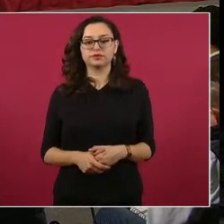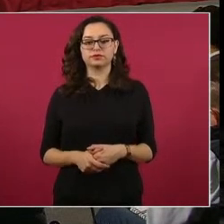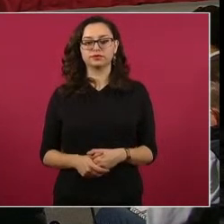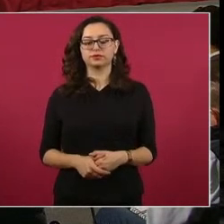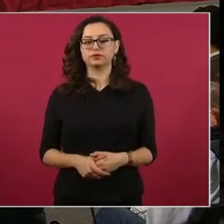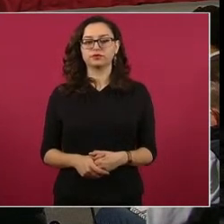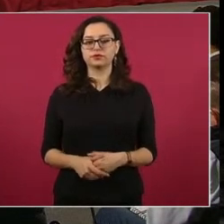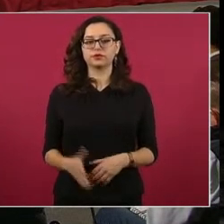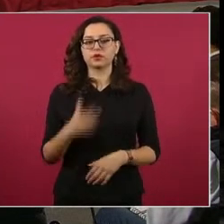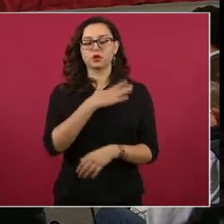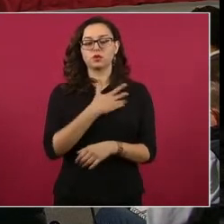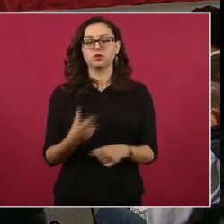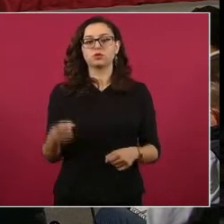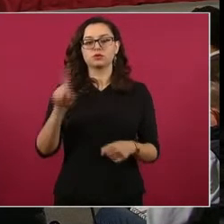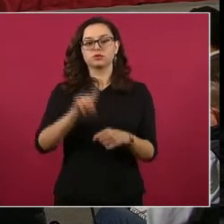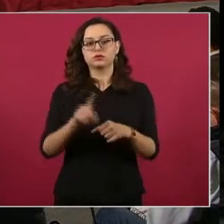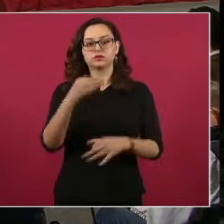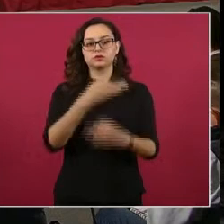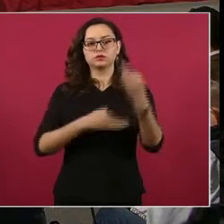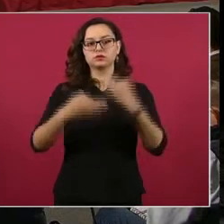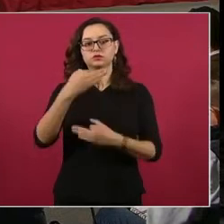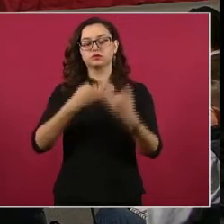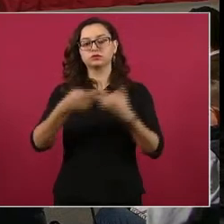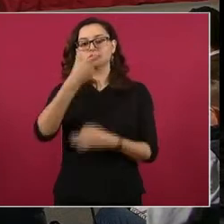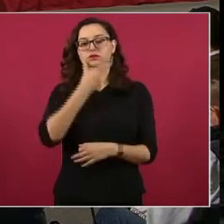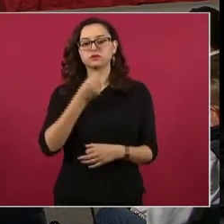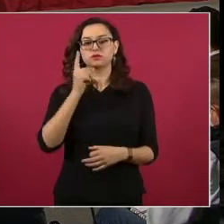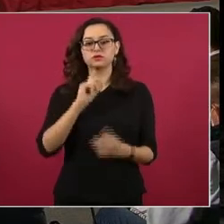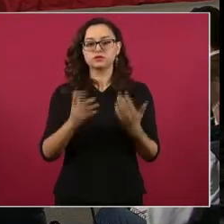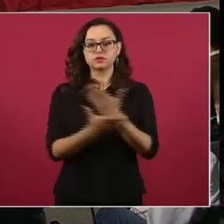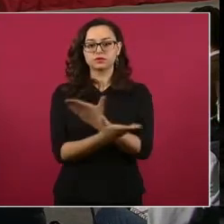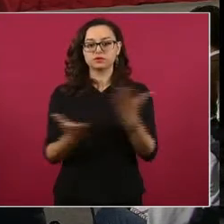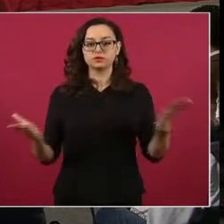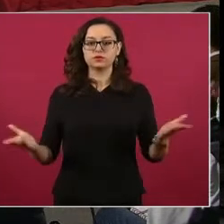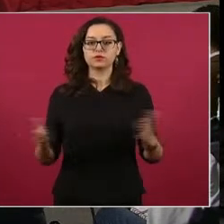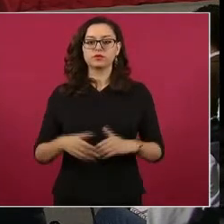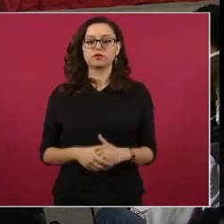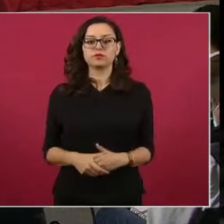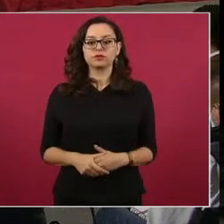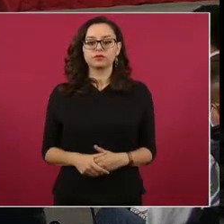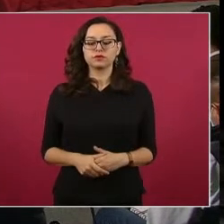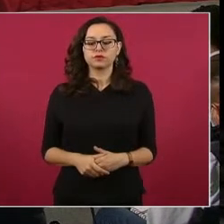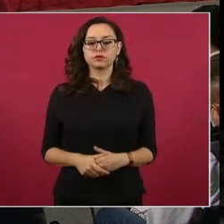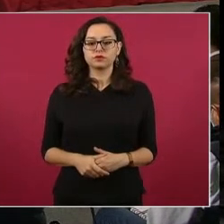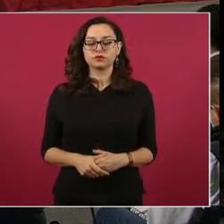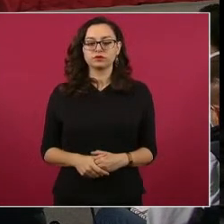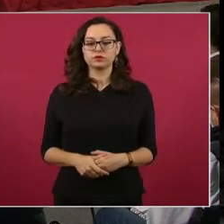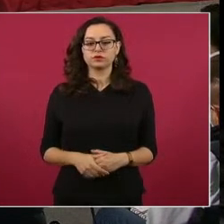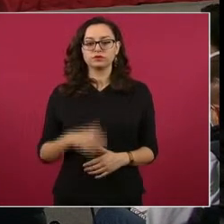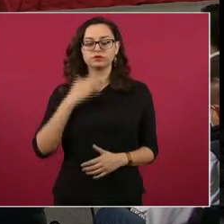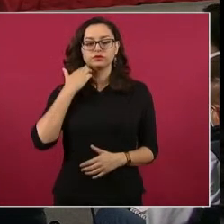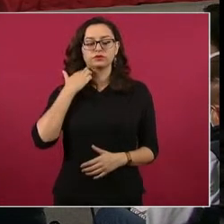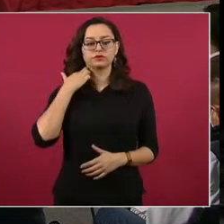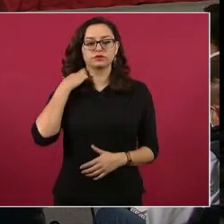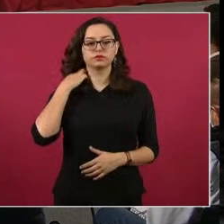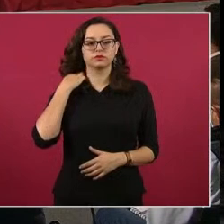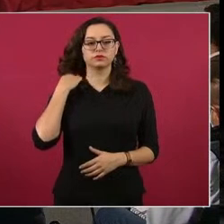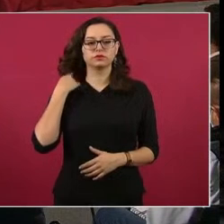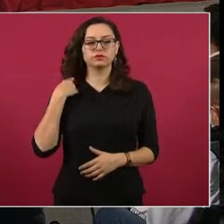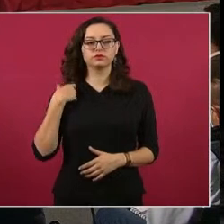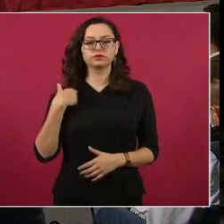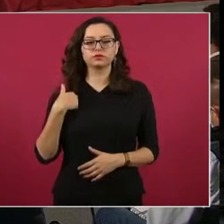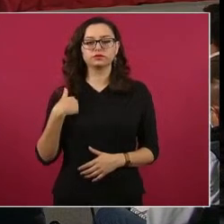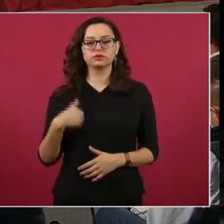muy buenos días a todos y todos voy a primeramente informarles que el esfuerzo conjunto